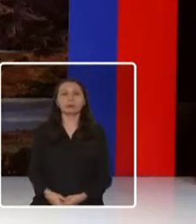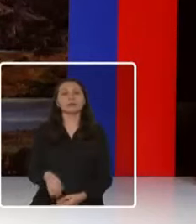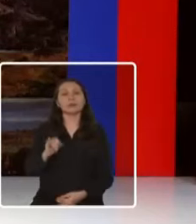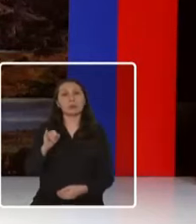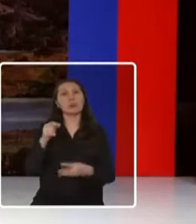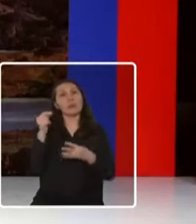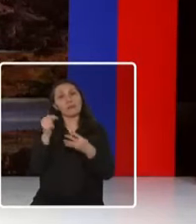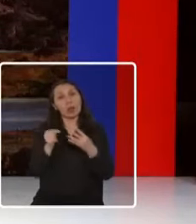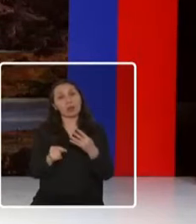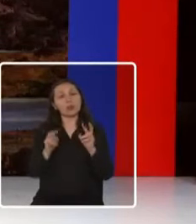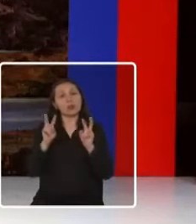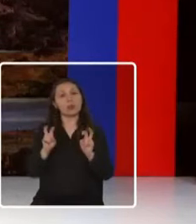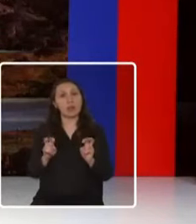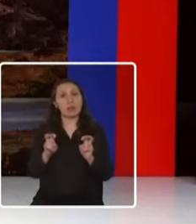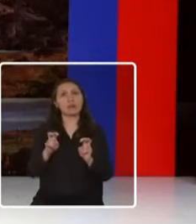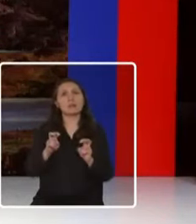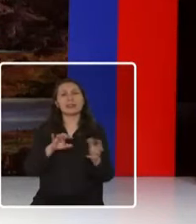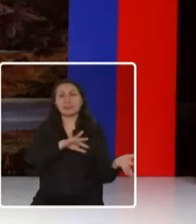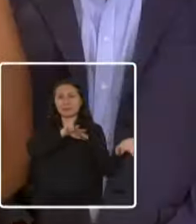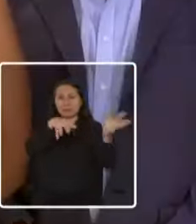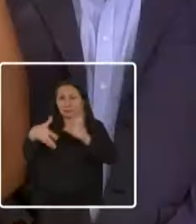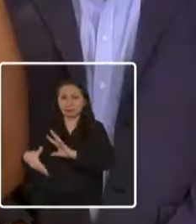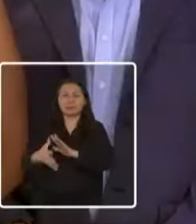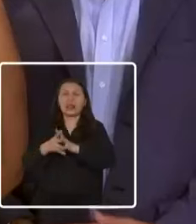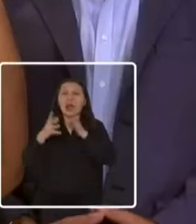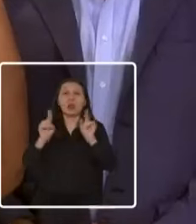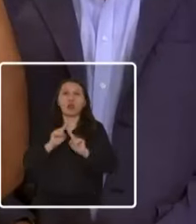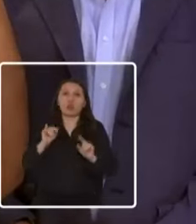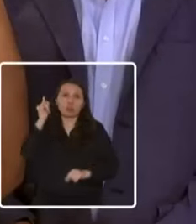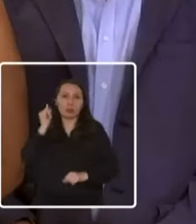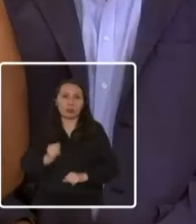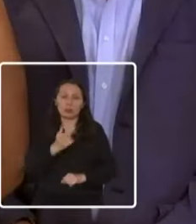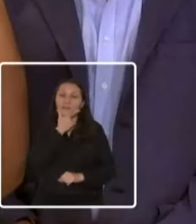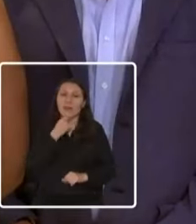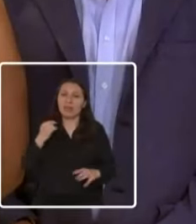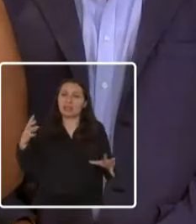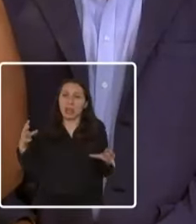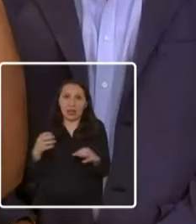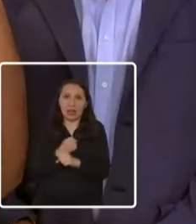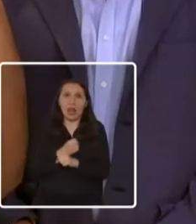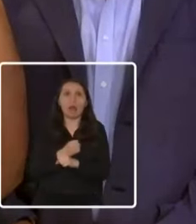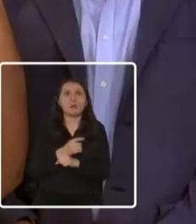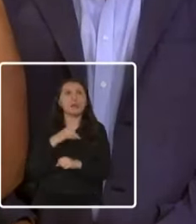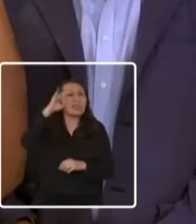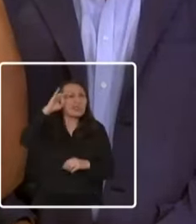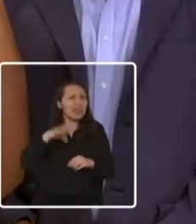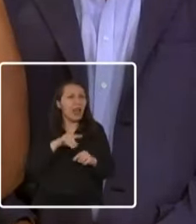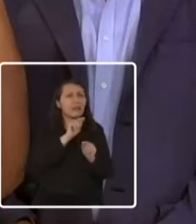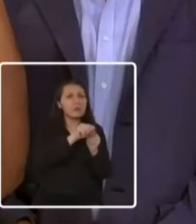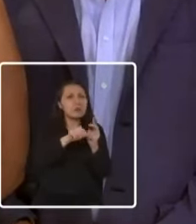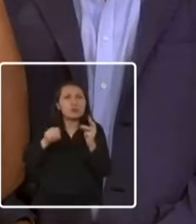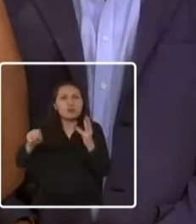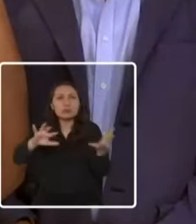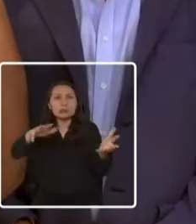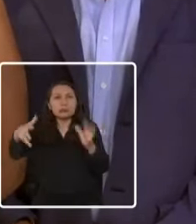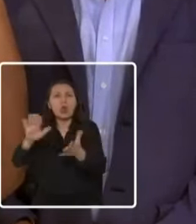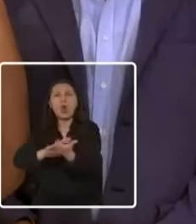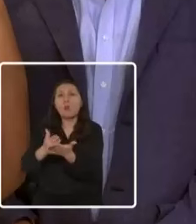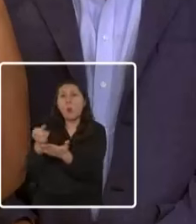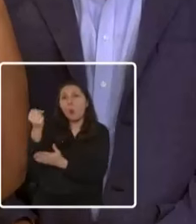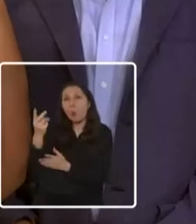Sí, en varios aspectos, en una catástrofe de esta envergadura, no siempre es fácil y rápido poder catastrar los